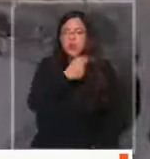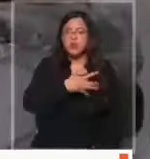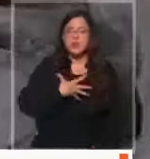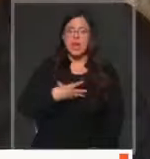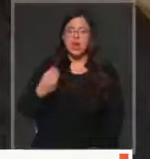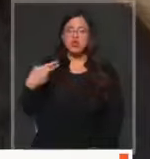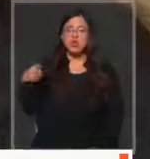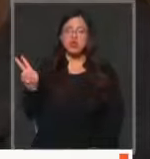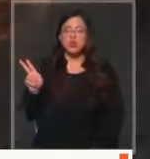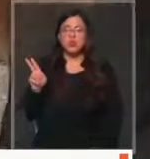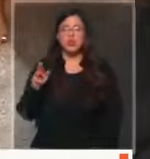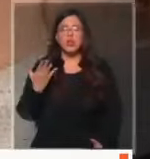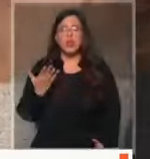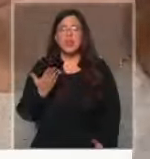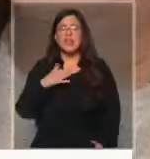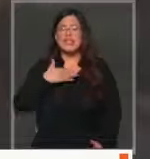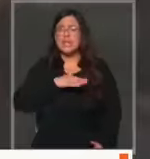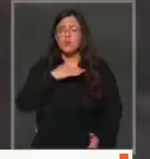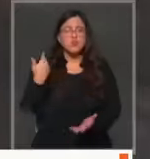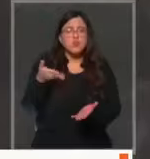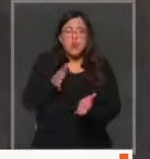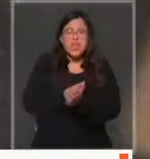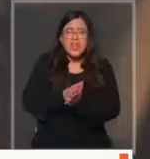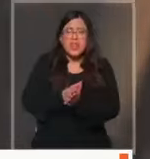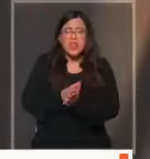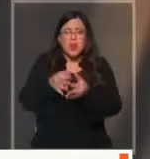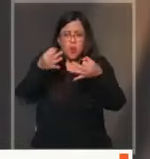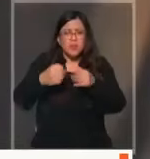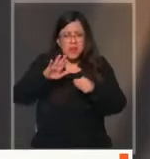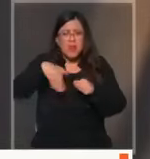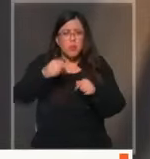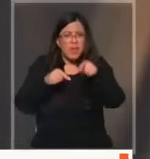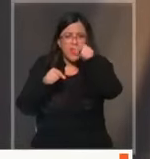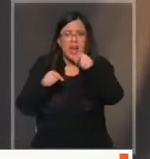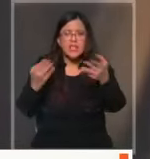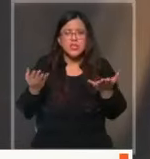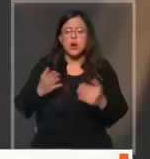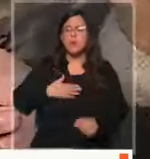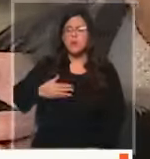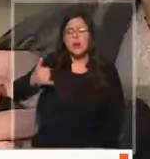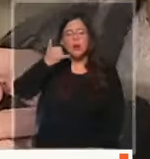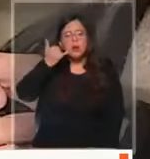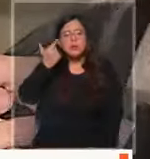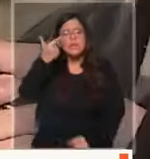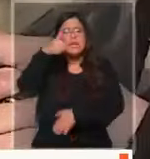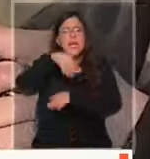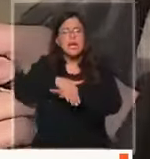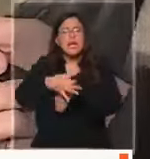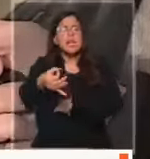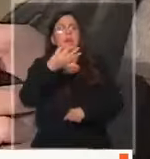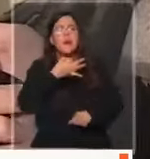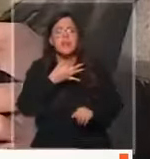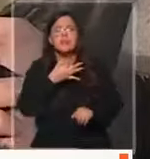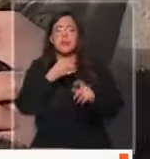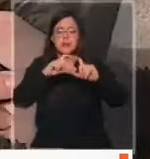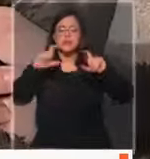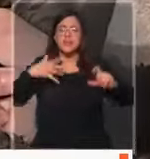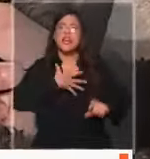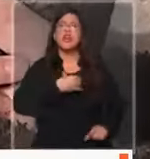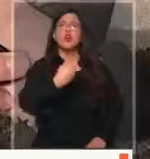han intentado quitarse la vida después de ese entrenamiento. Me llaman como a las 7 de la tarde y me dicen con estas palabras: su